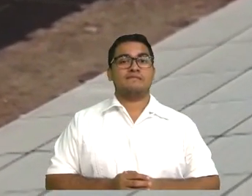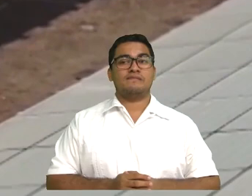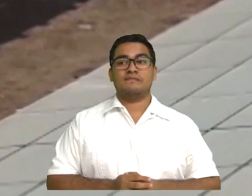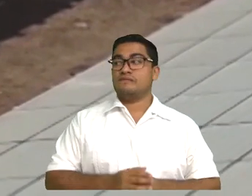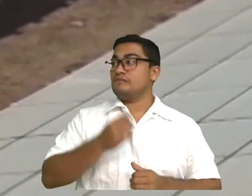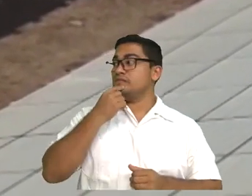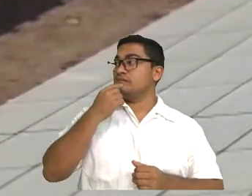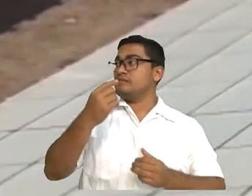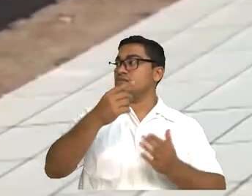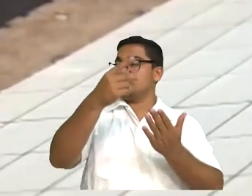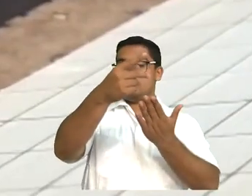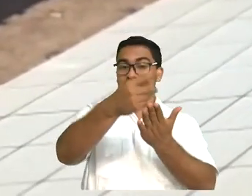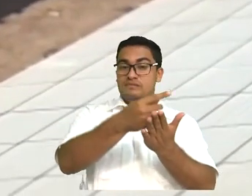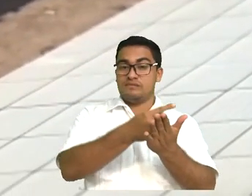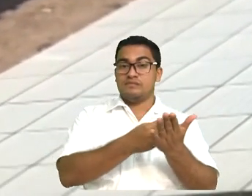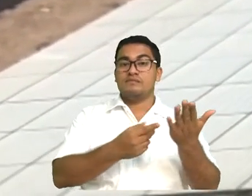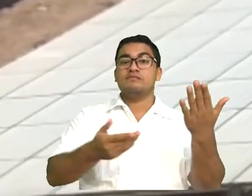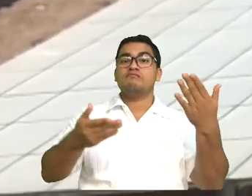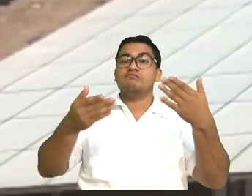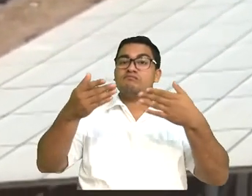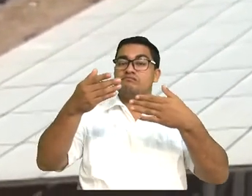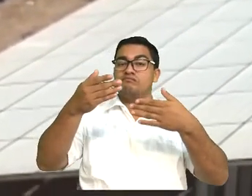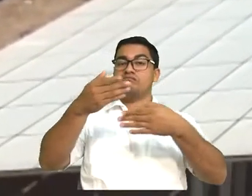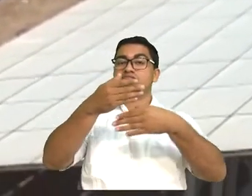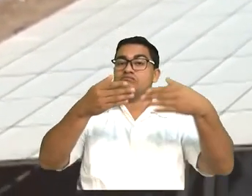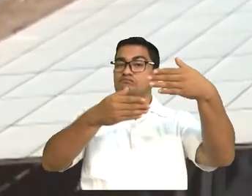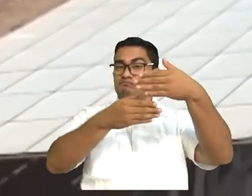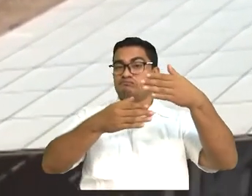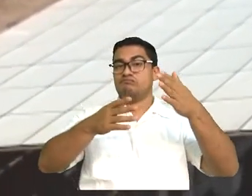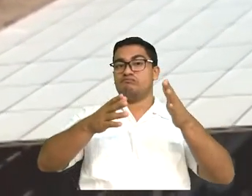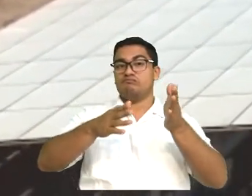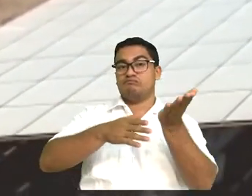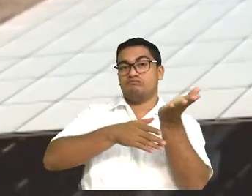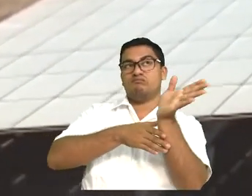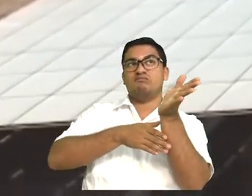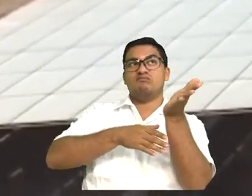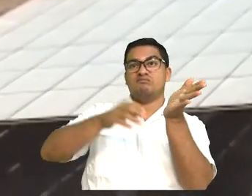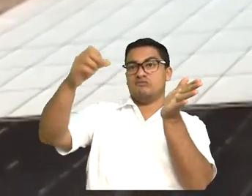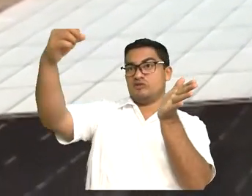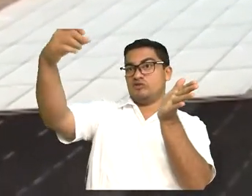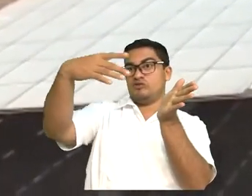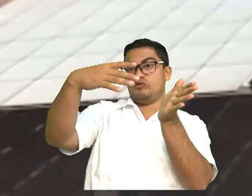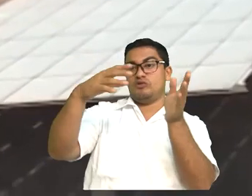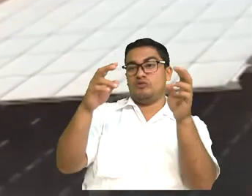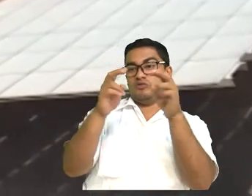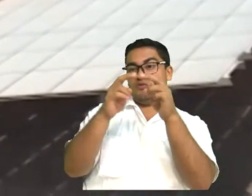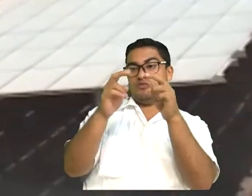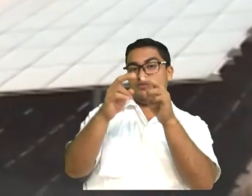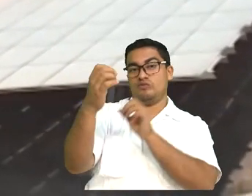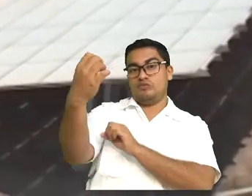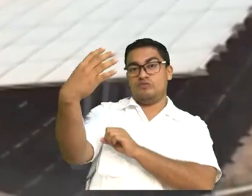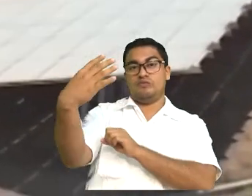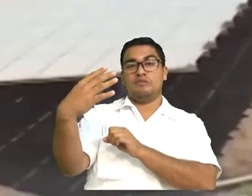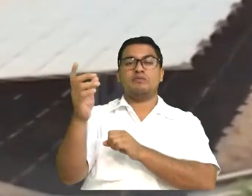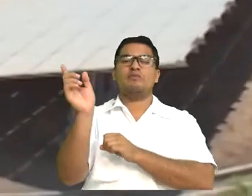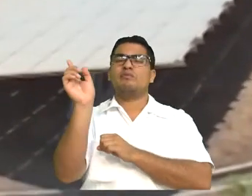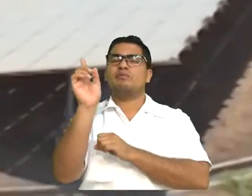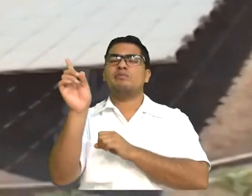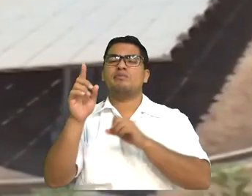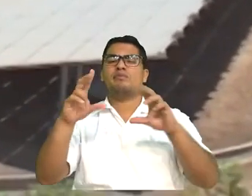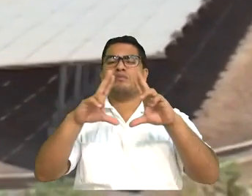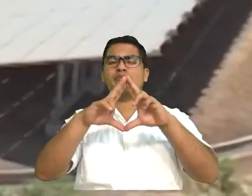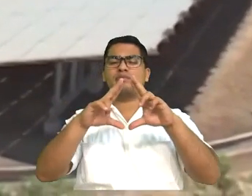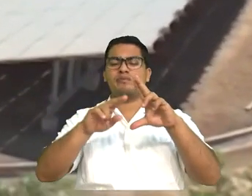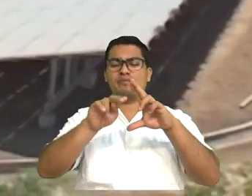Este proyecto de electrificación con energía solar beneficiará de manera directa a la población de nuestra costa Caribe nicaragüense y